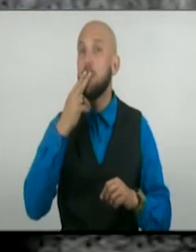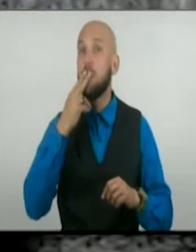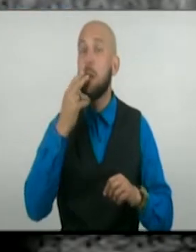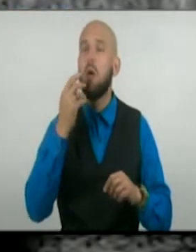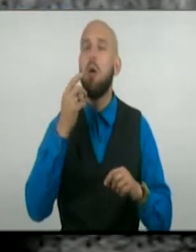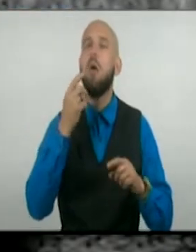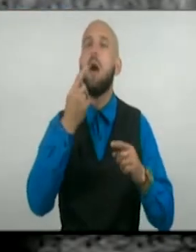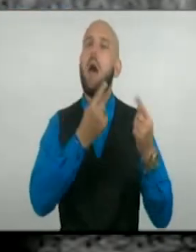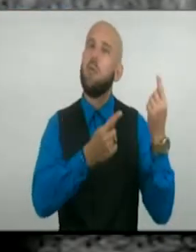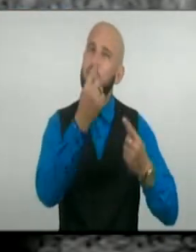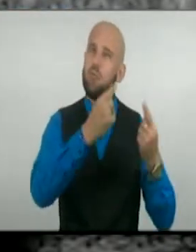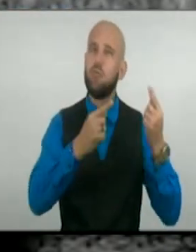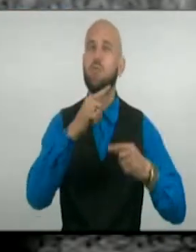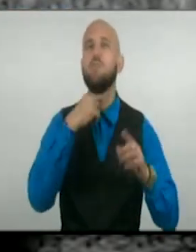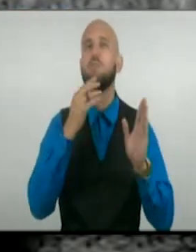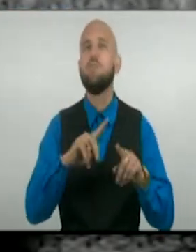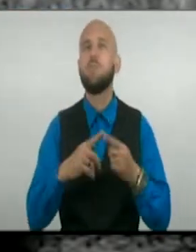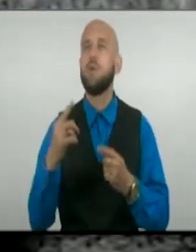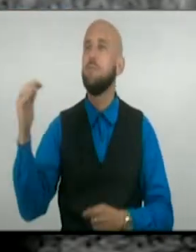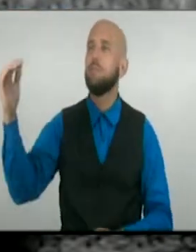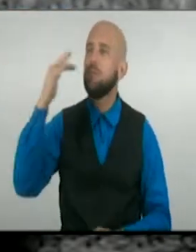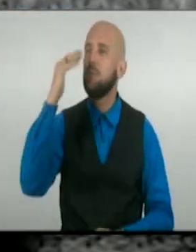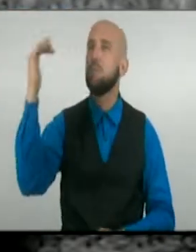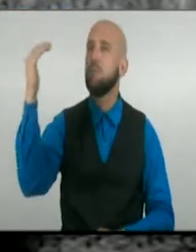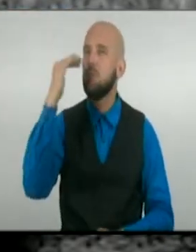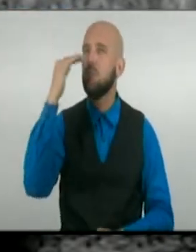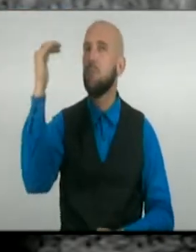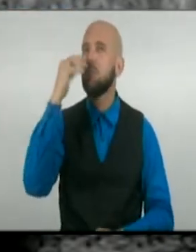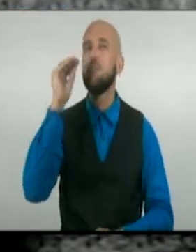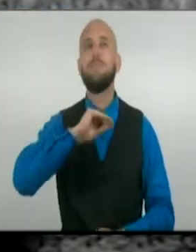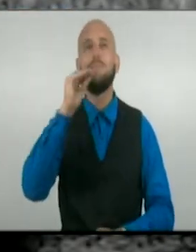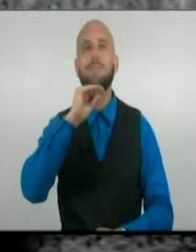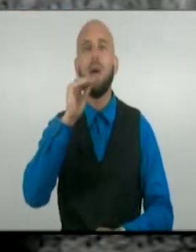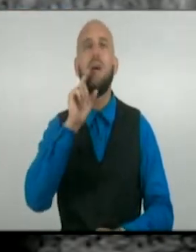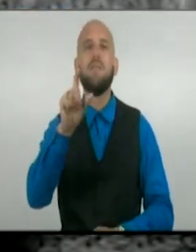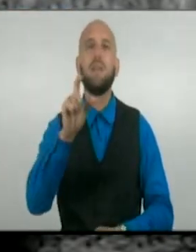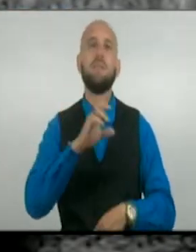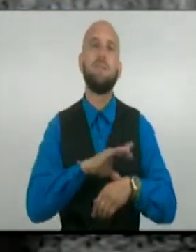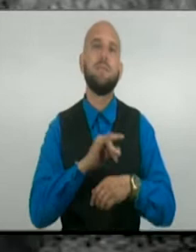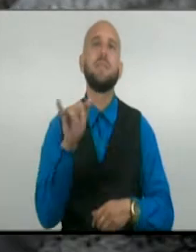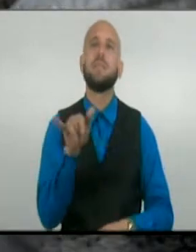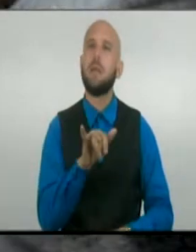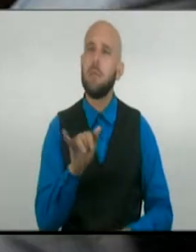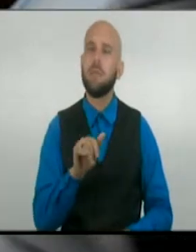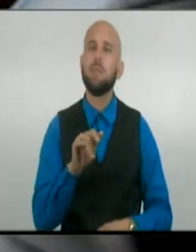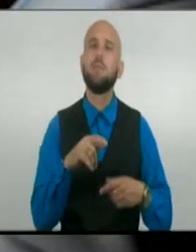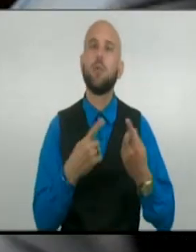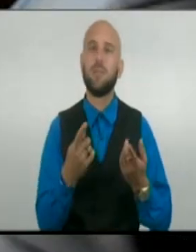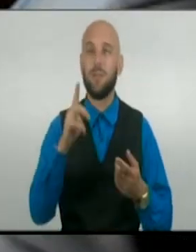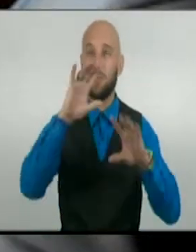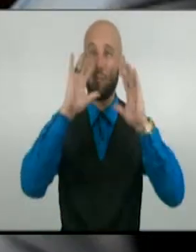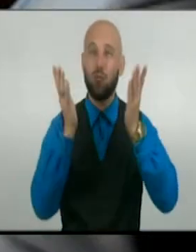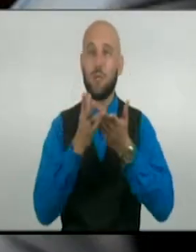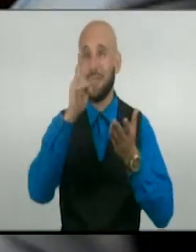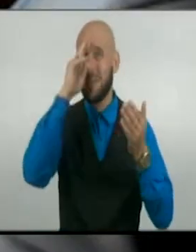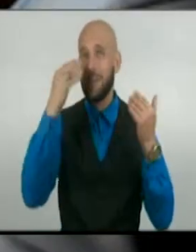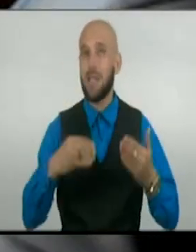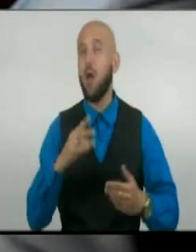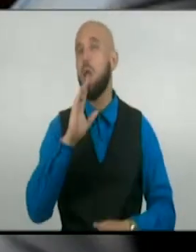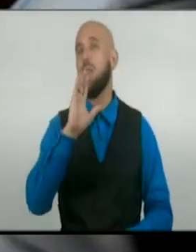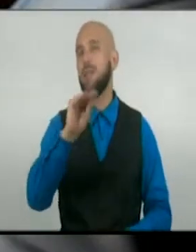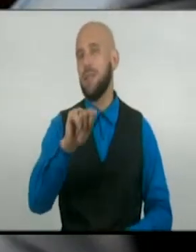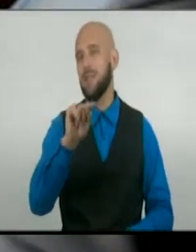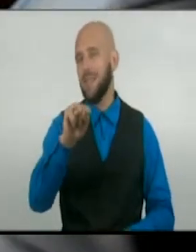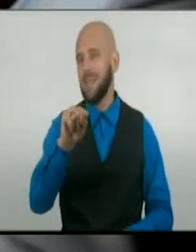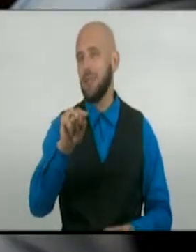12 millones por exposición al humo fumar recuerda la organización mundial de la salud es la principal causa